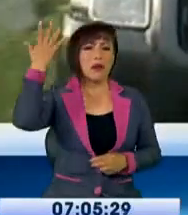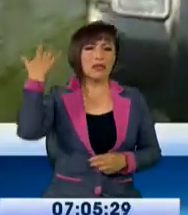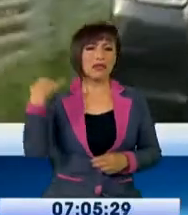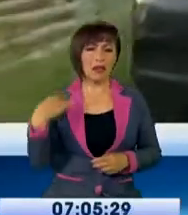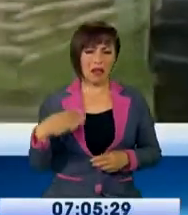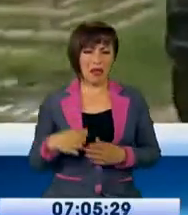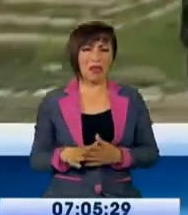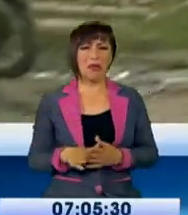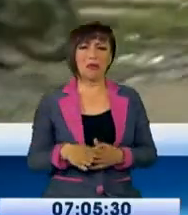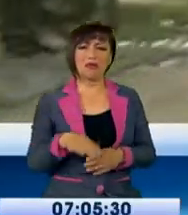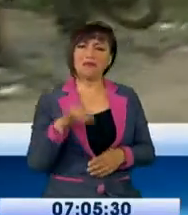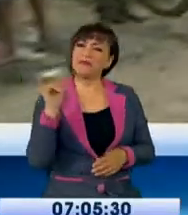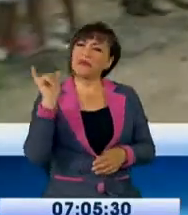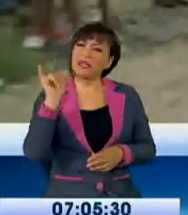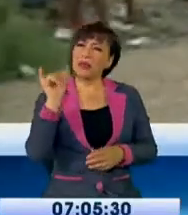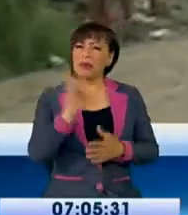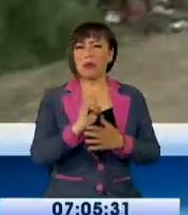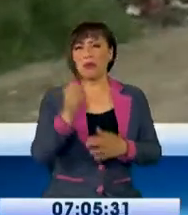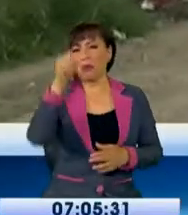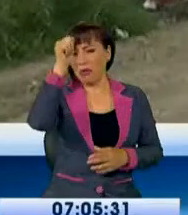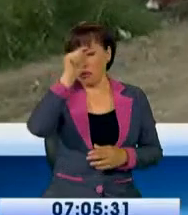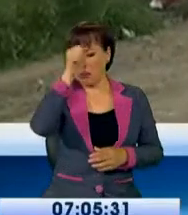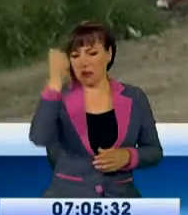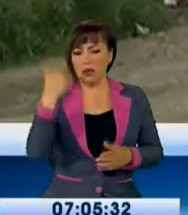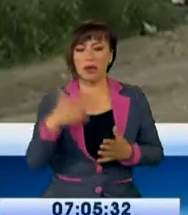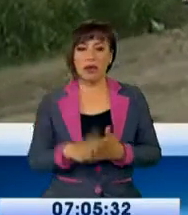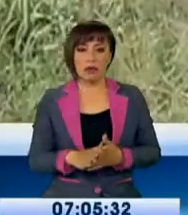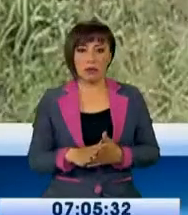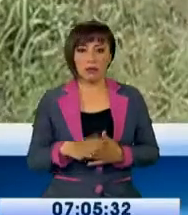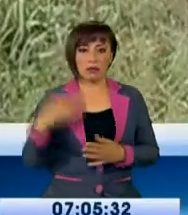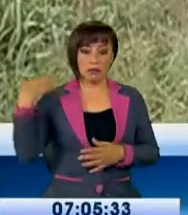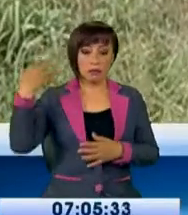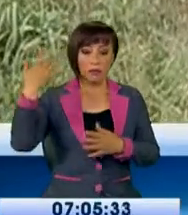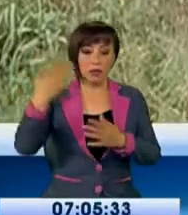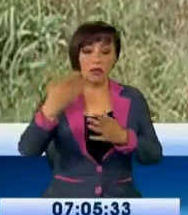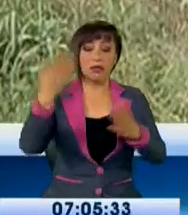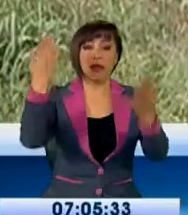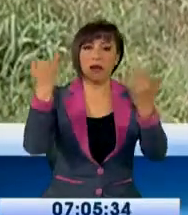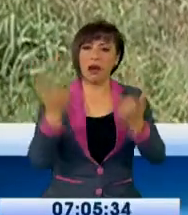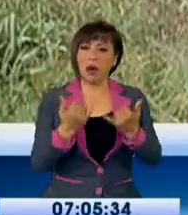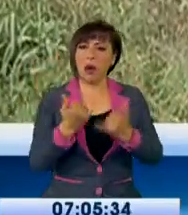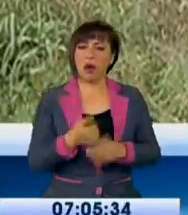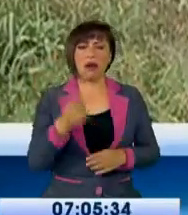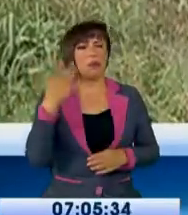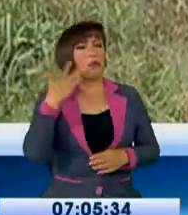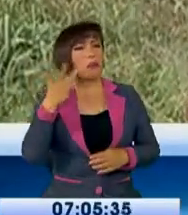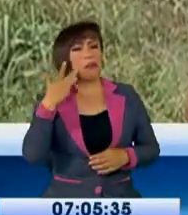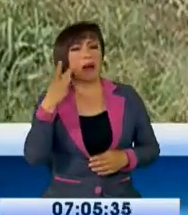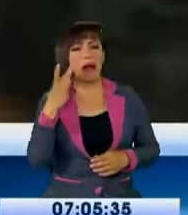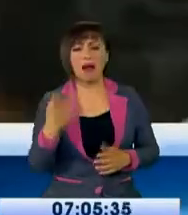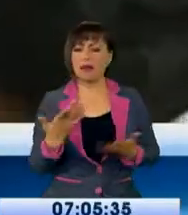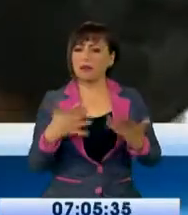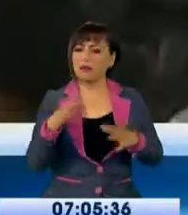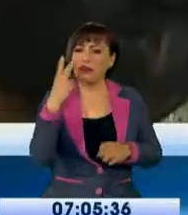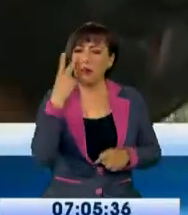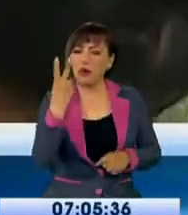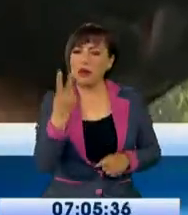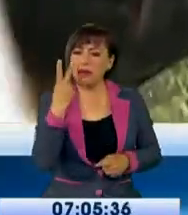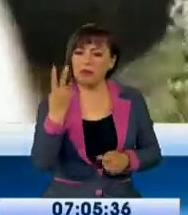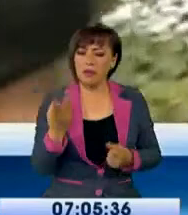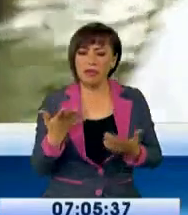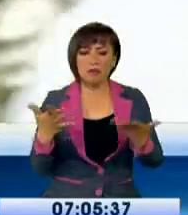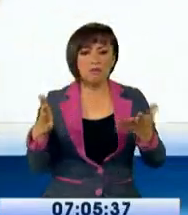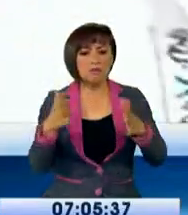de semana. Desde esa fecha hasta ahora, les había parecido extraño la ausencia de Bichito, como le